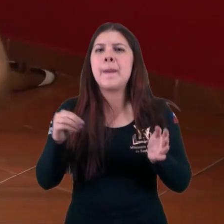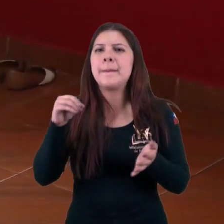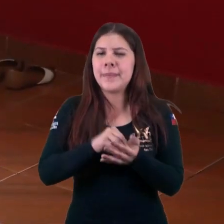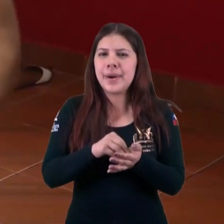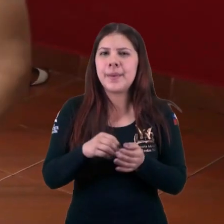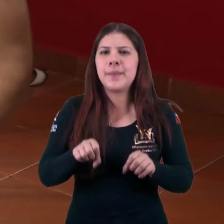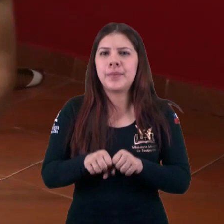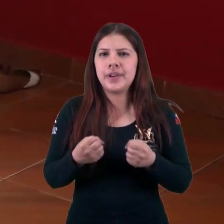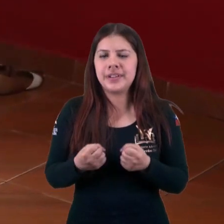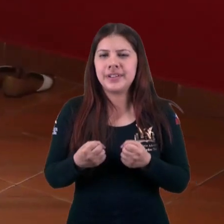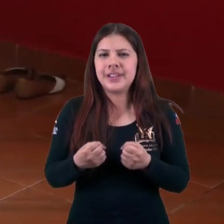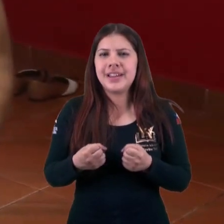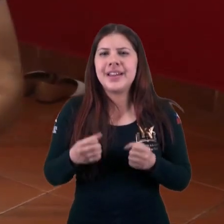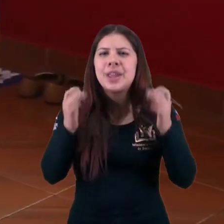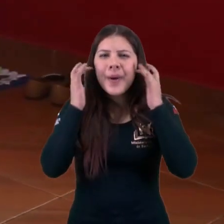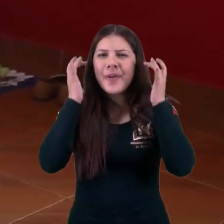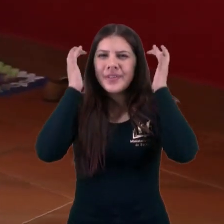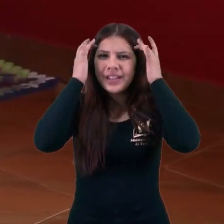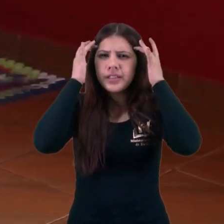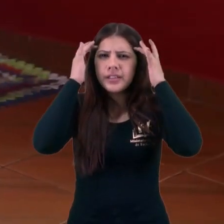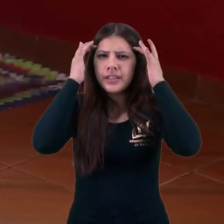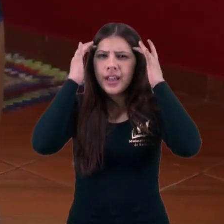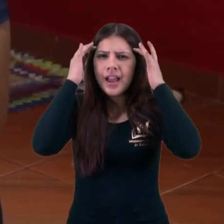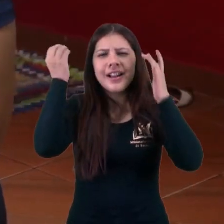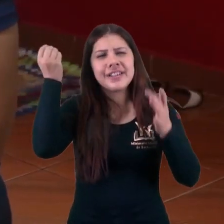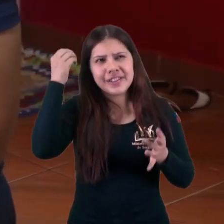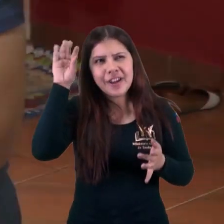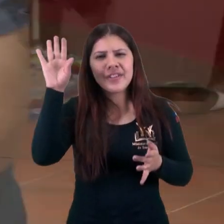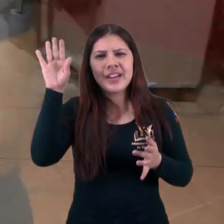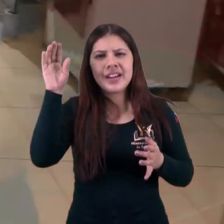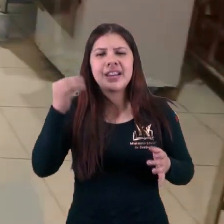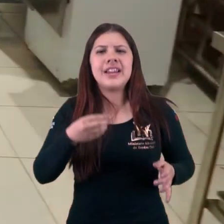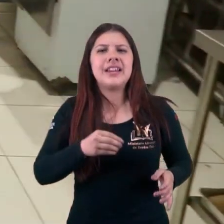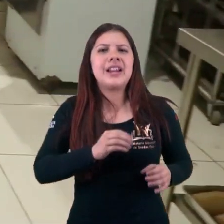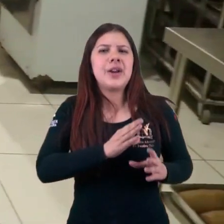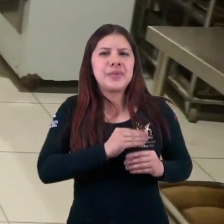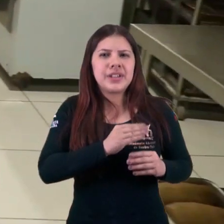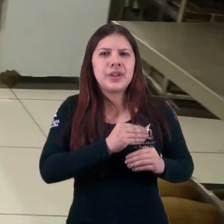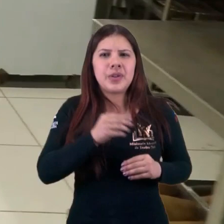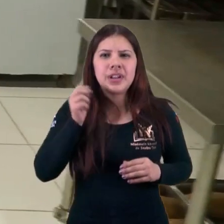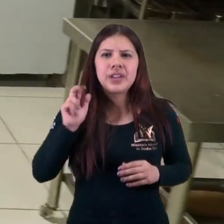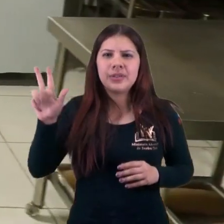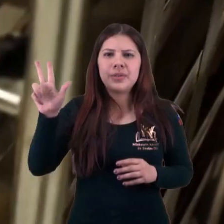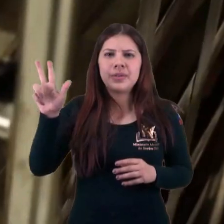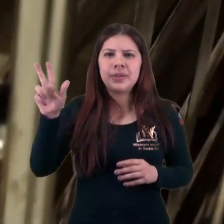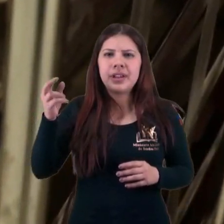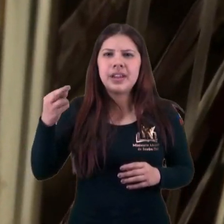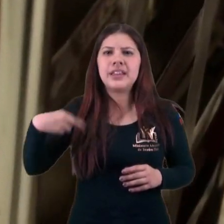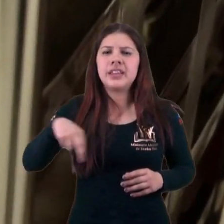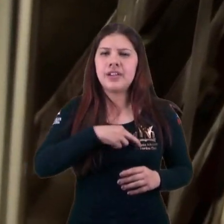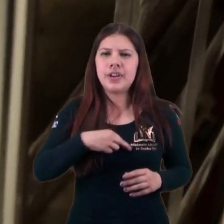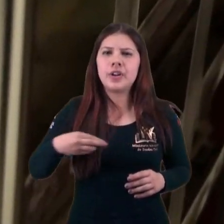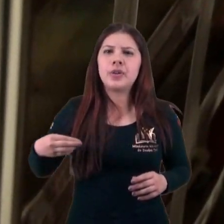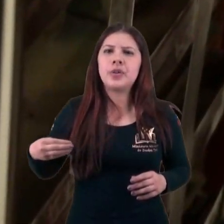Estábamos felices de saber que la misericordia de Dios era un hecho real en nuestras vidas. Nuestra gratitud era muy grande.